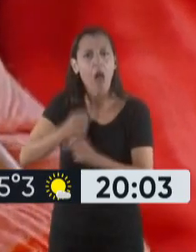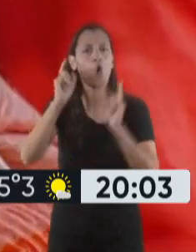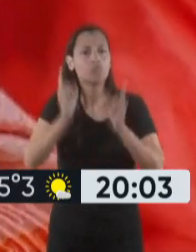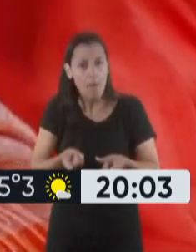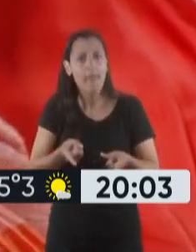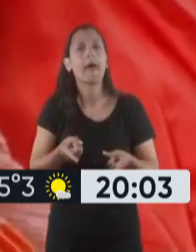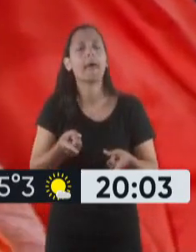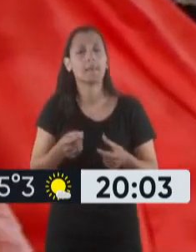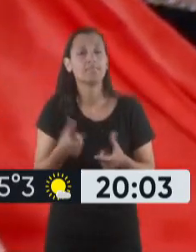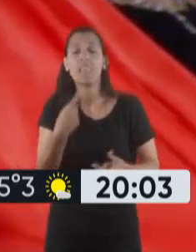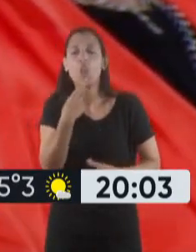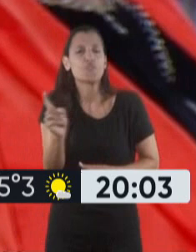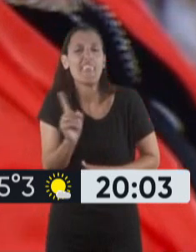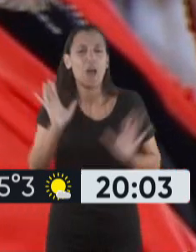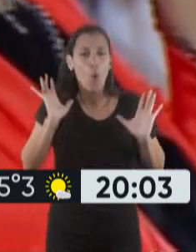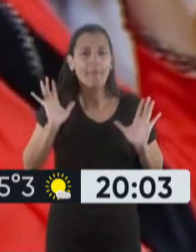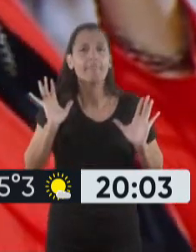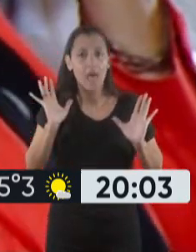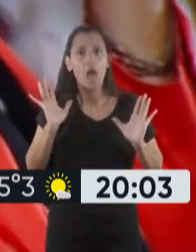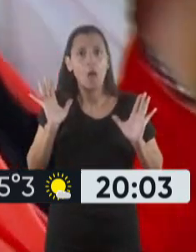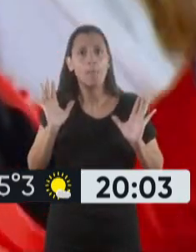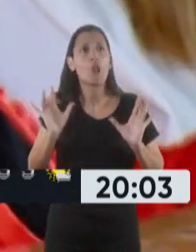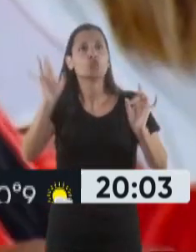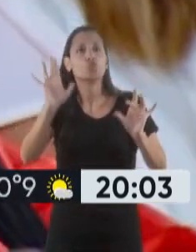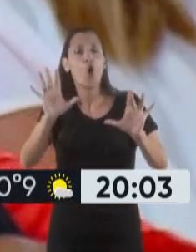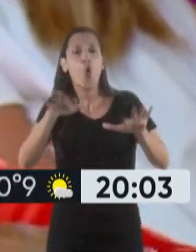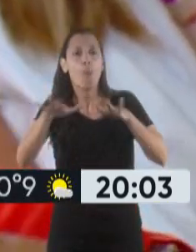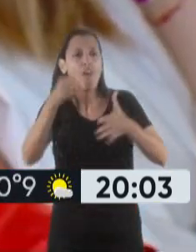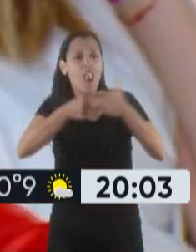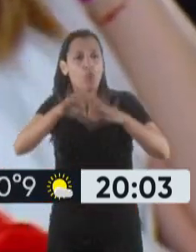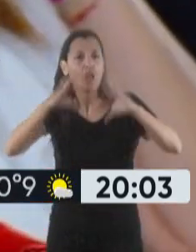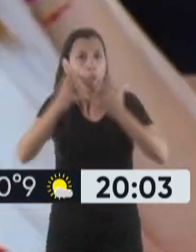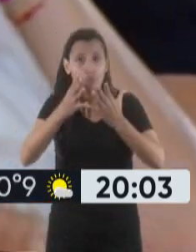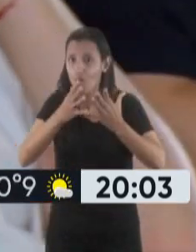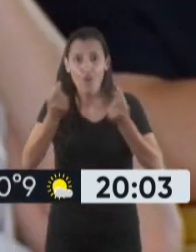Tal vez no se dieron cuenta que no solo lo movían al mundo, lo estaban cambiando.